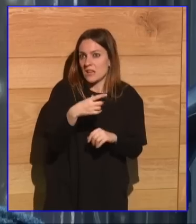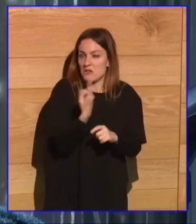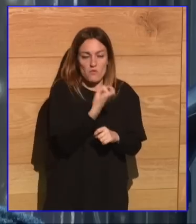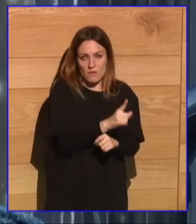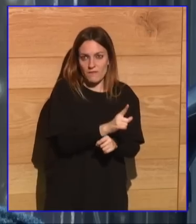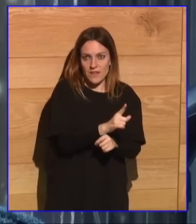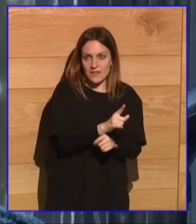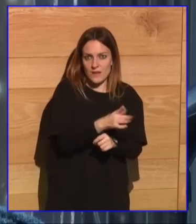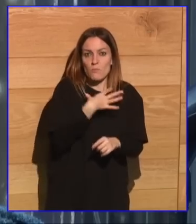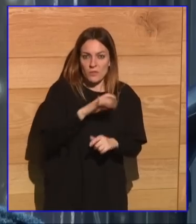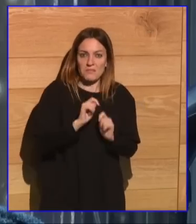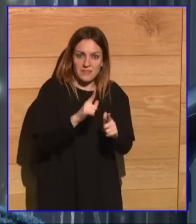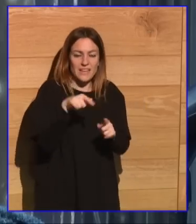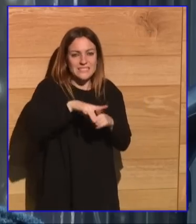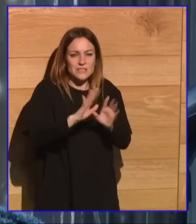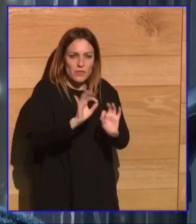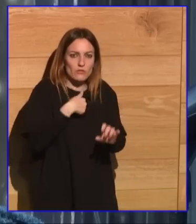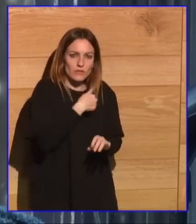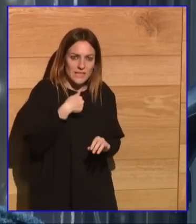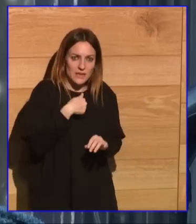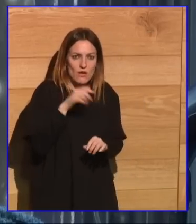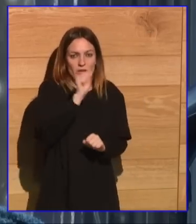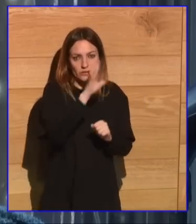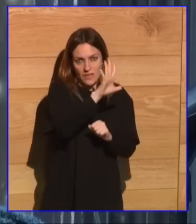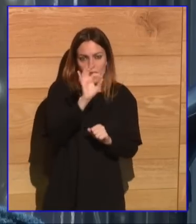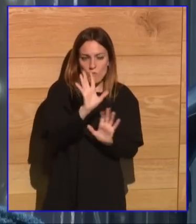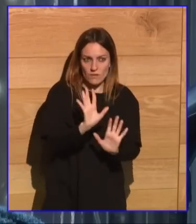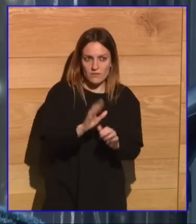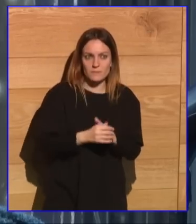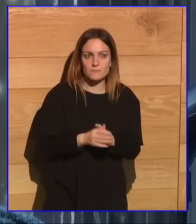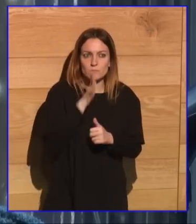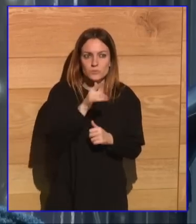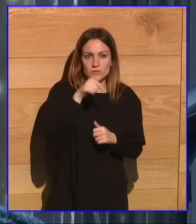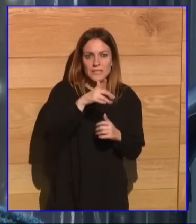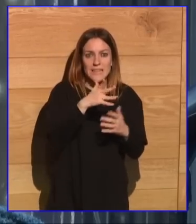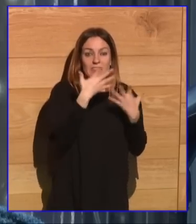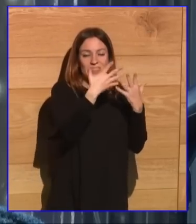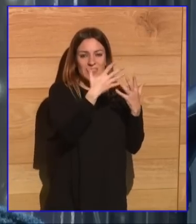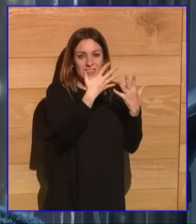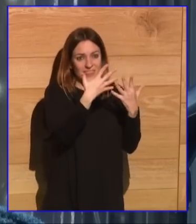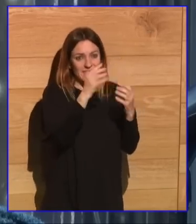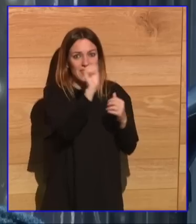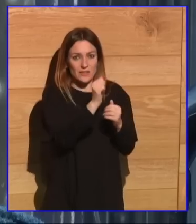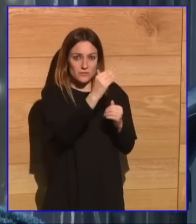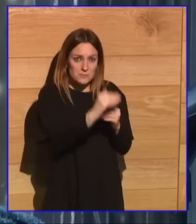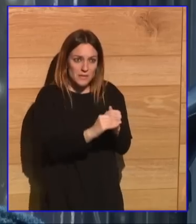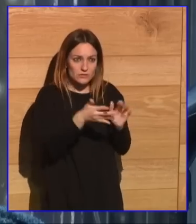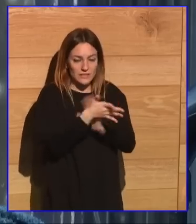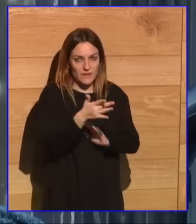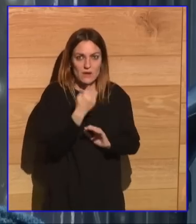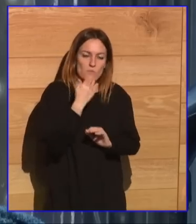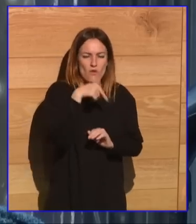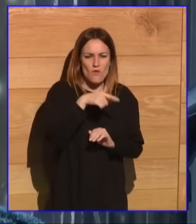que quiero, porque es que en 1955 y 1945, le he quitado 10 años, son el mismo año. Y luego